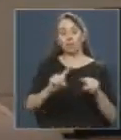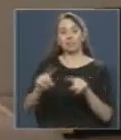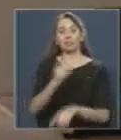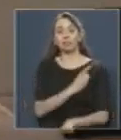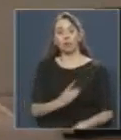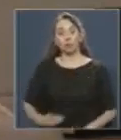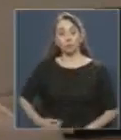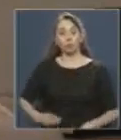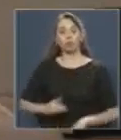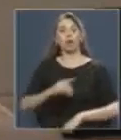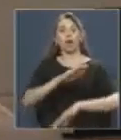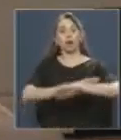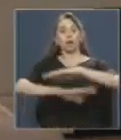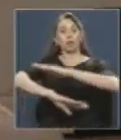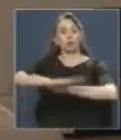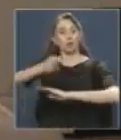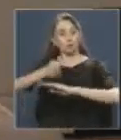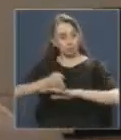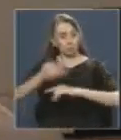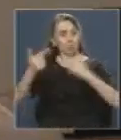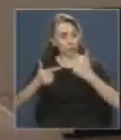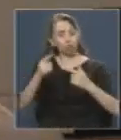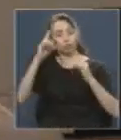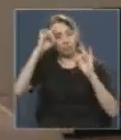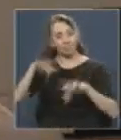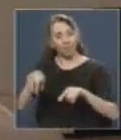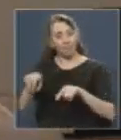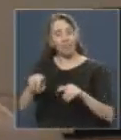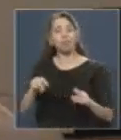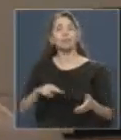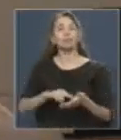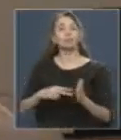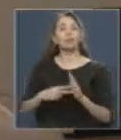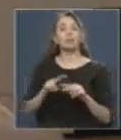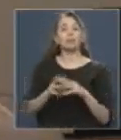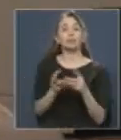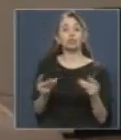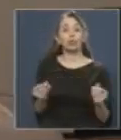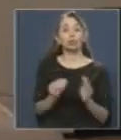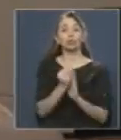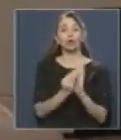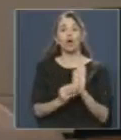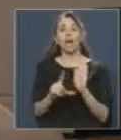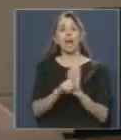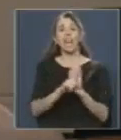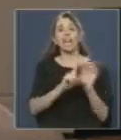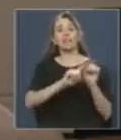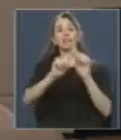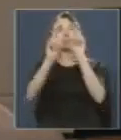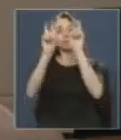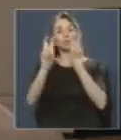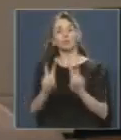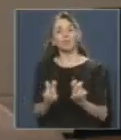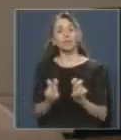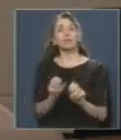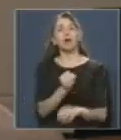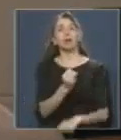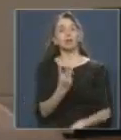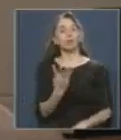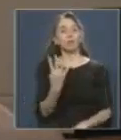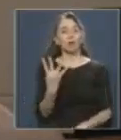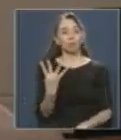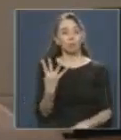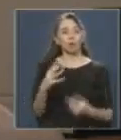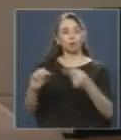colores políticos. Actualmente la solución a este problema está dentro del proyecto de ley miscelánea número 4, que actualmente se está discutiendo